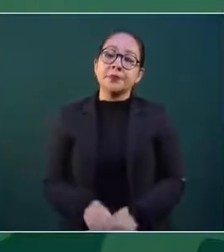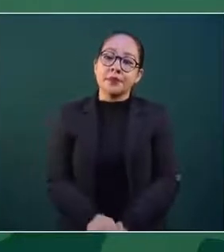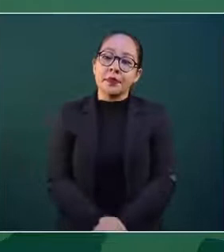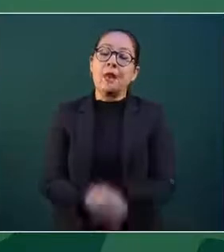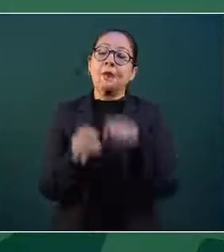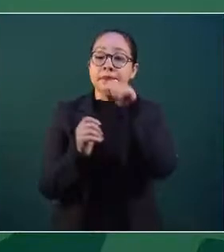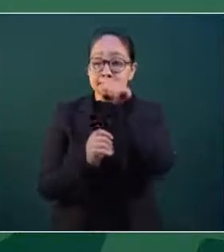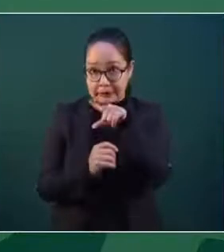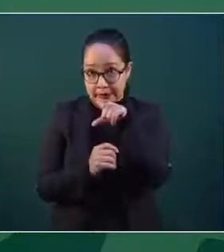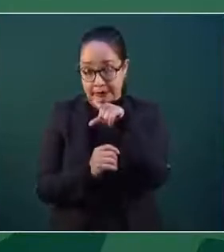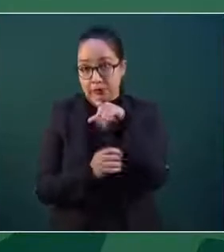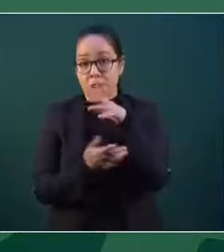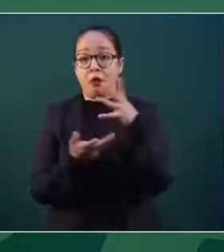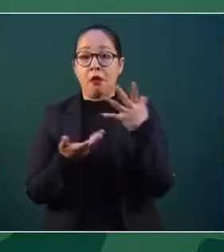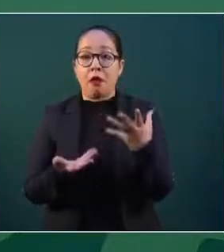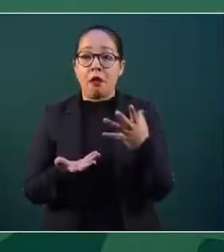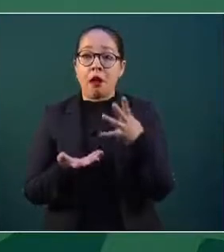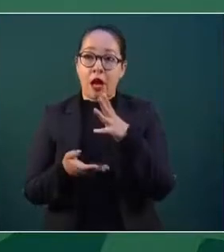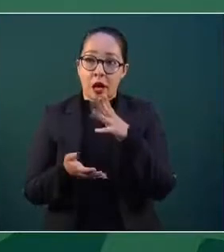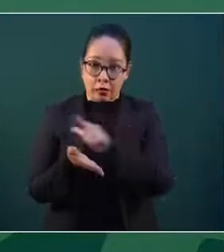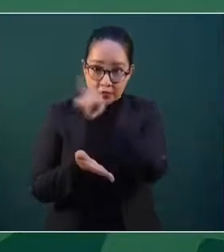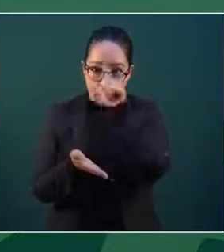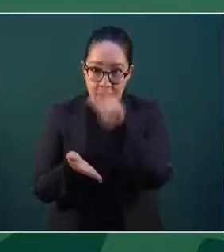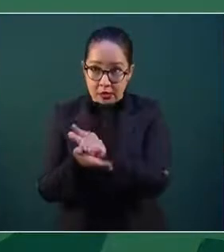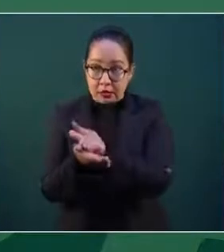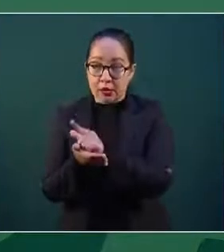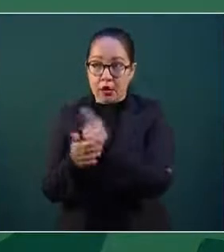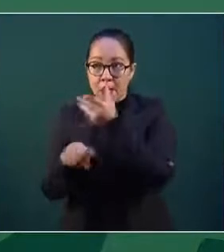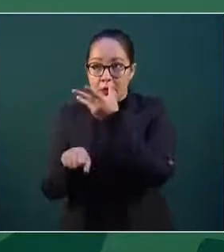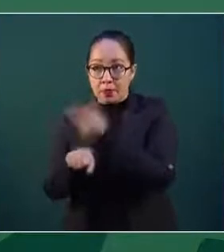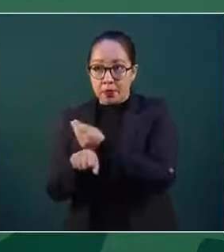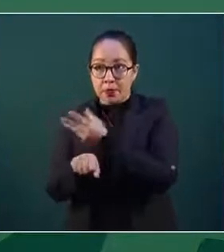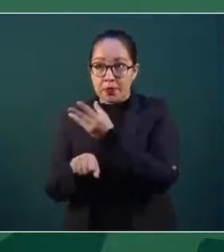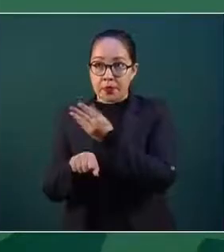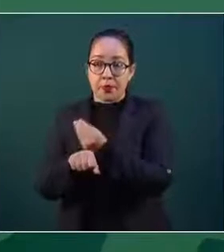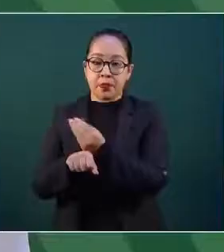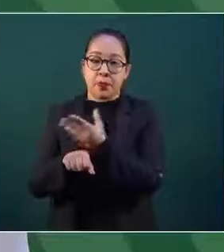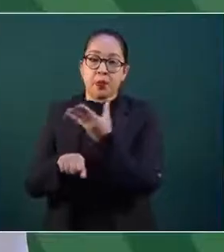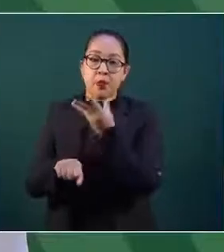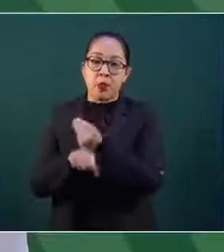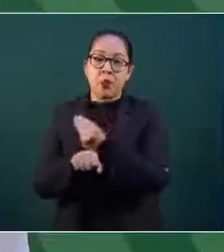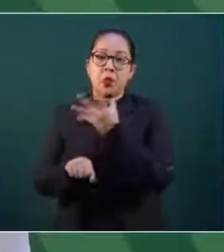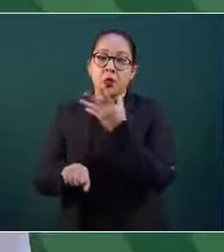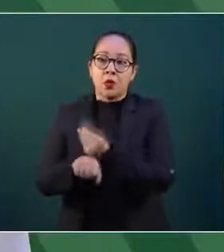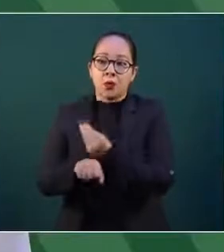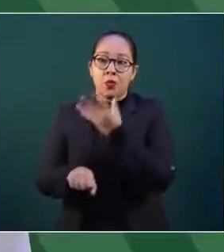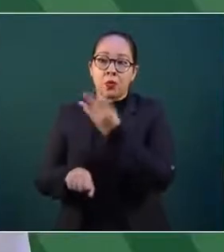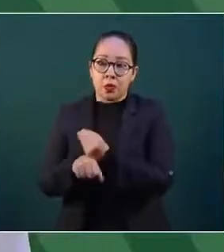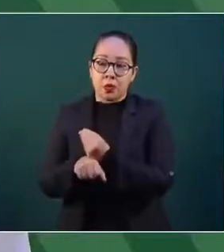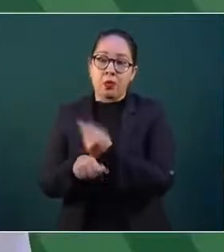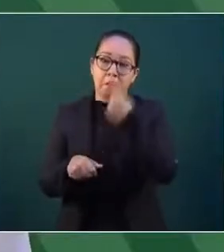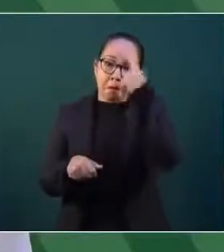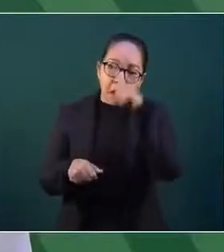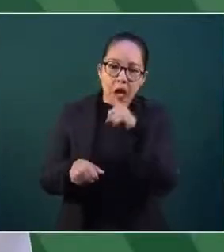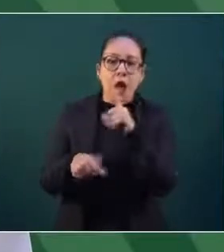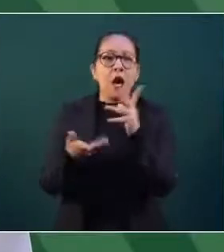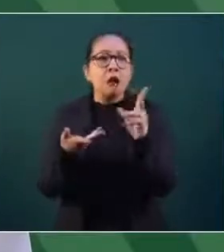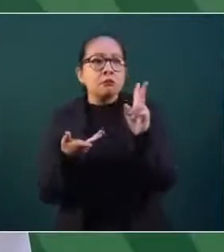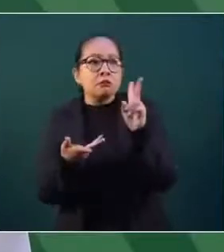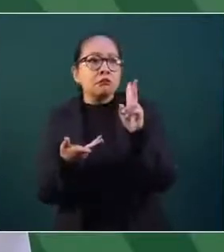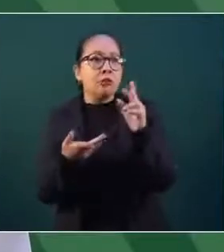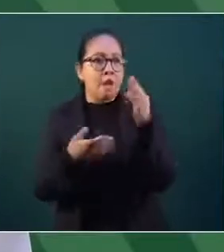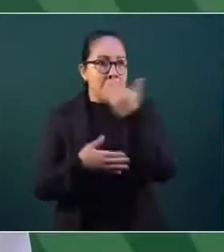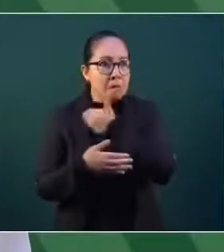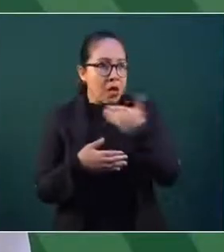reforma para que el presidente pueda ser juzgado por cualquier delito, como